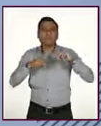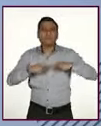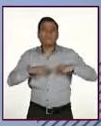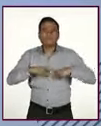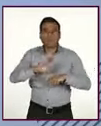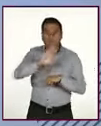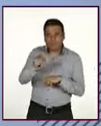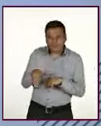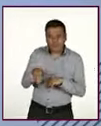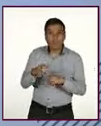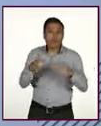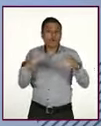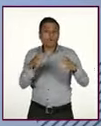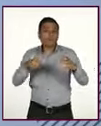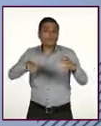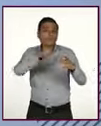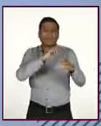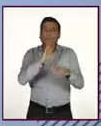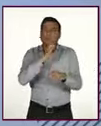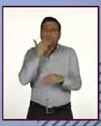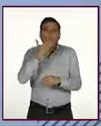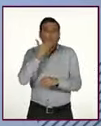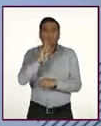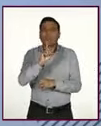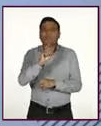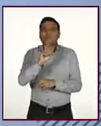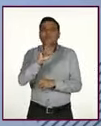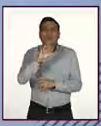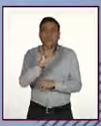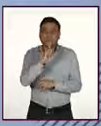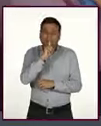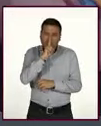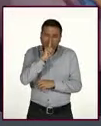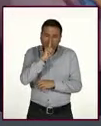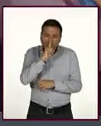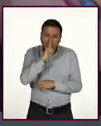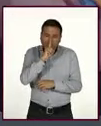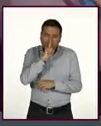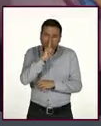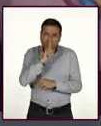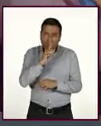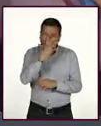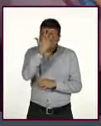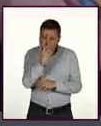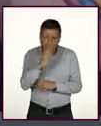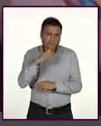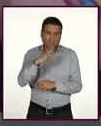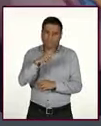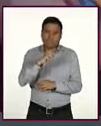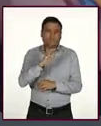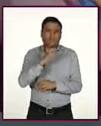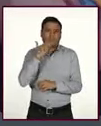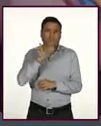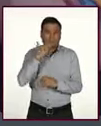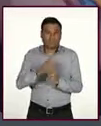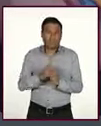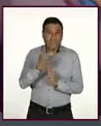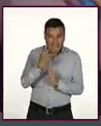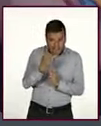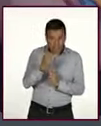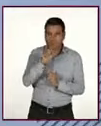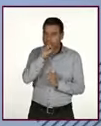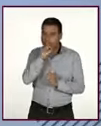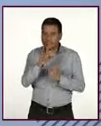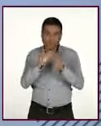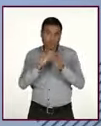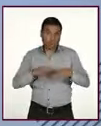tenemos formas comunitarias de hacer duelo, ¿no? Entonces, sí, esta parte no tenemos que dejar no tenemos que dejar de lado que